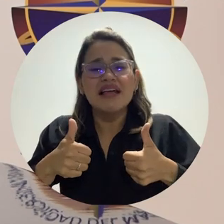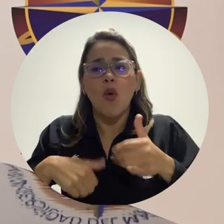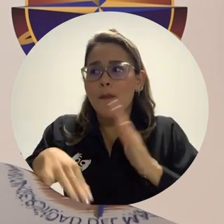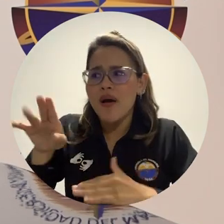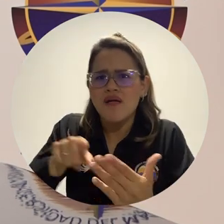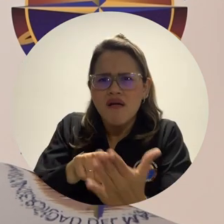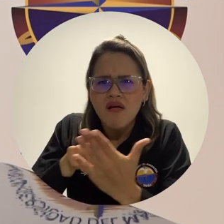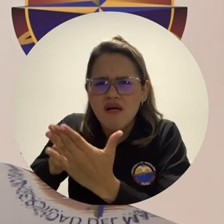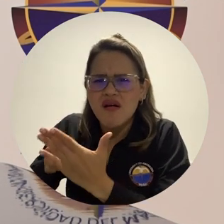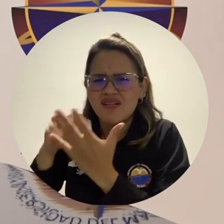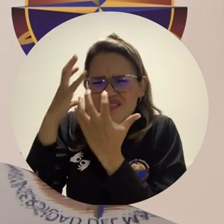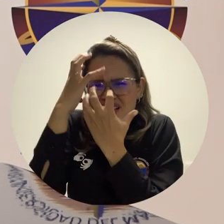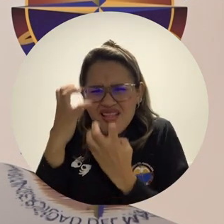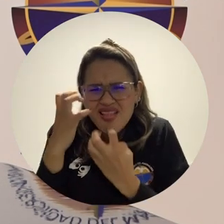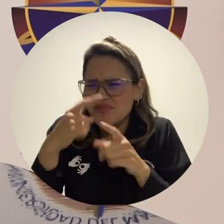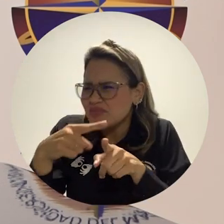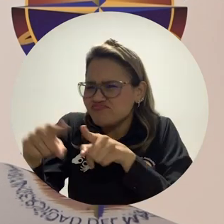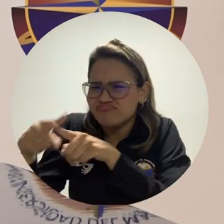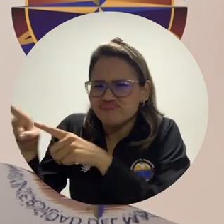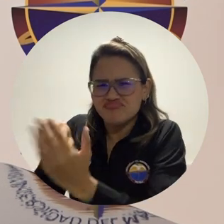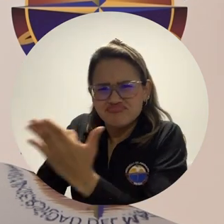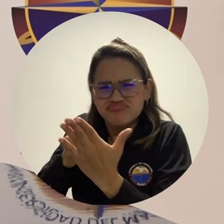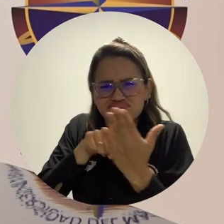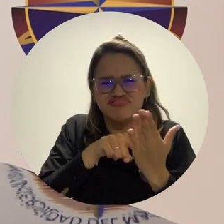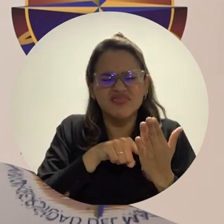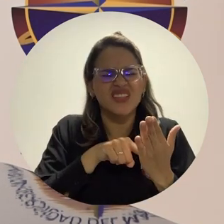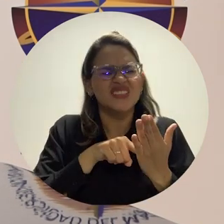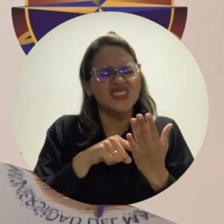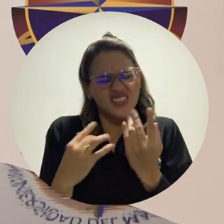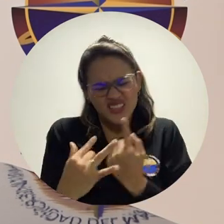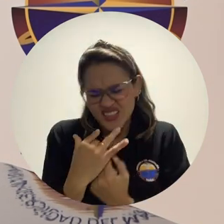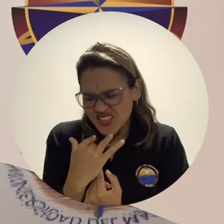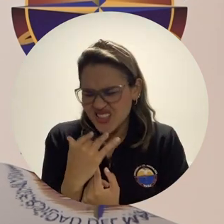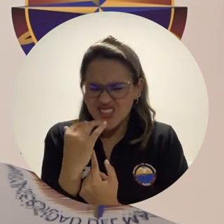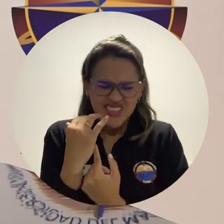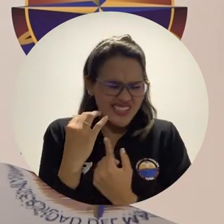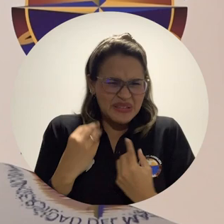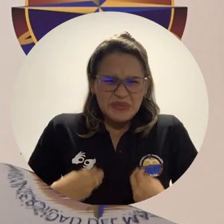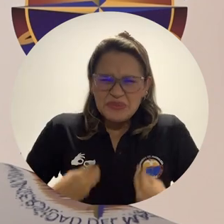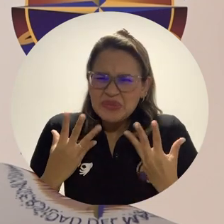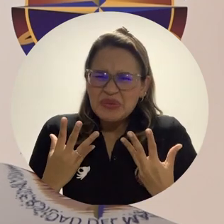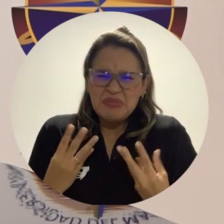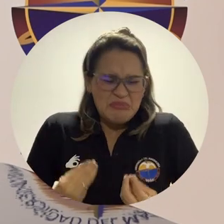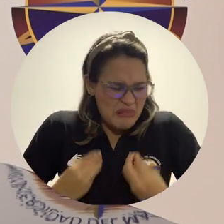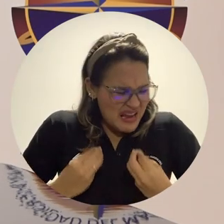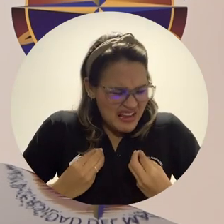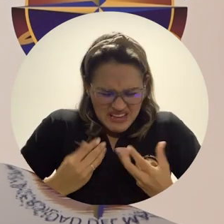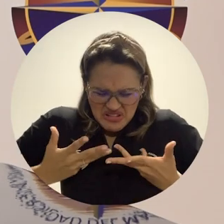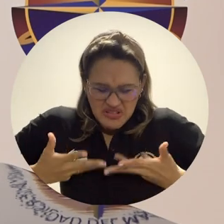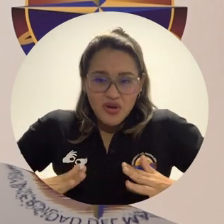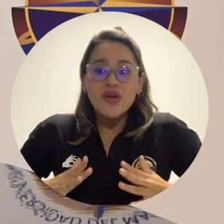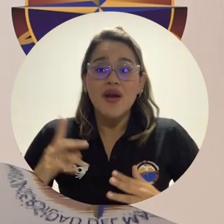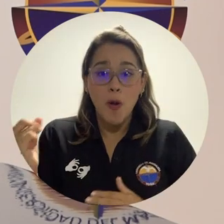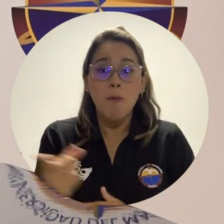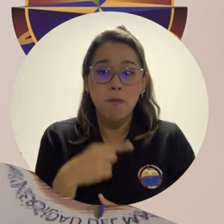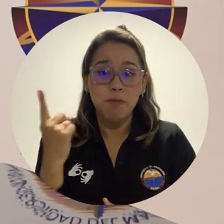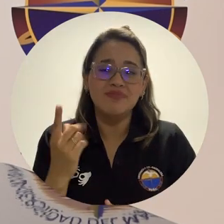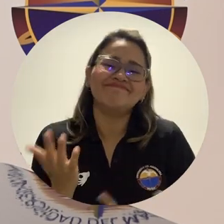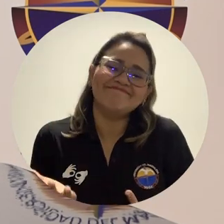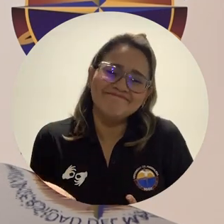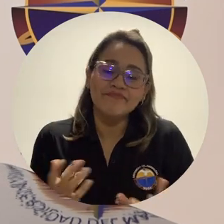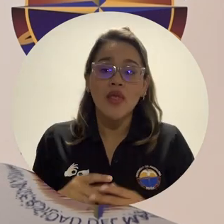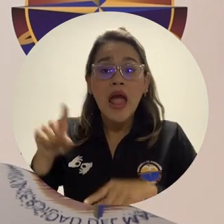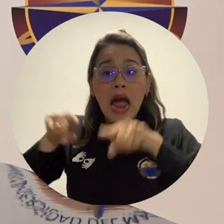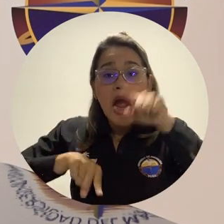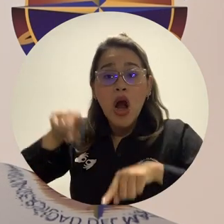de depresiones y de diferentes situaciones que afectan las ganas de vivir de la gente. Paradójicamente, las